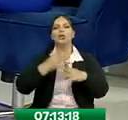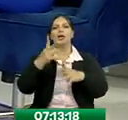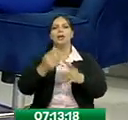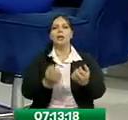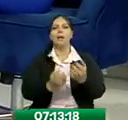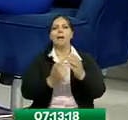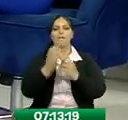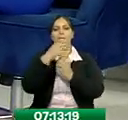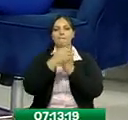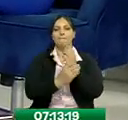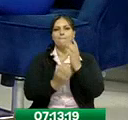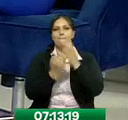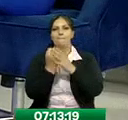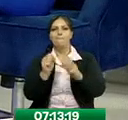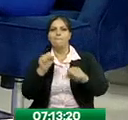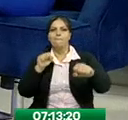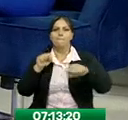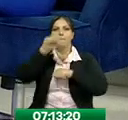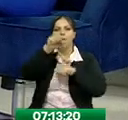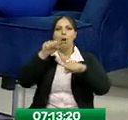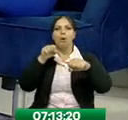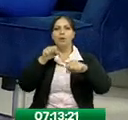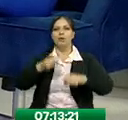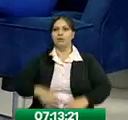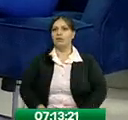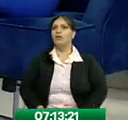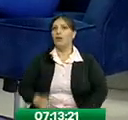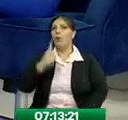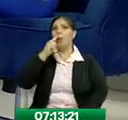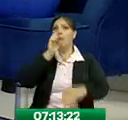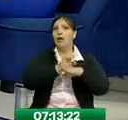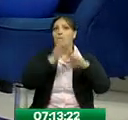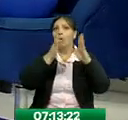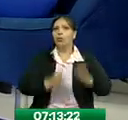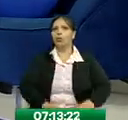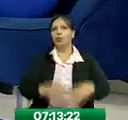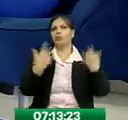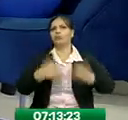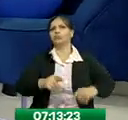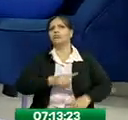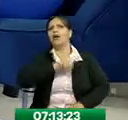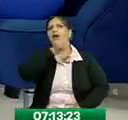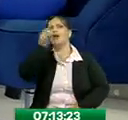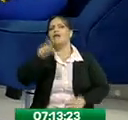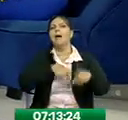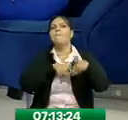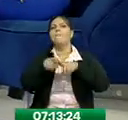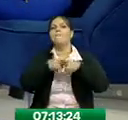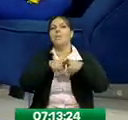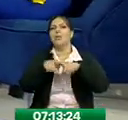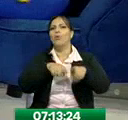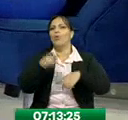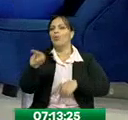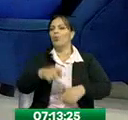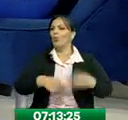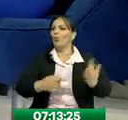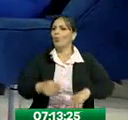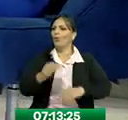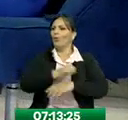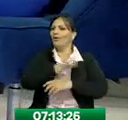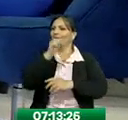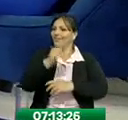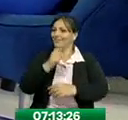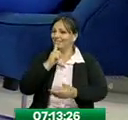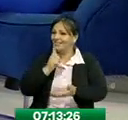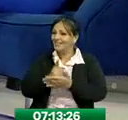donde hay un compatriota nuestro que está dejando el nombre del país muy en alto. Ministra, le concedo a usted el honor en este espacio de